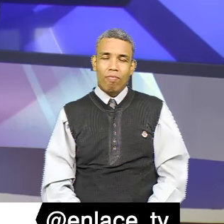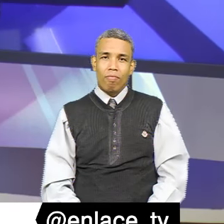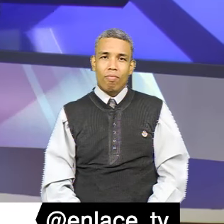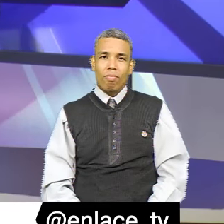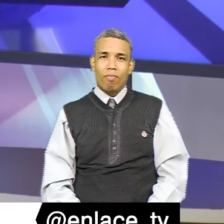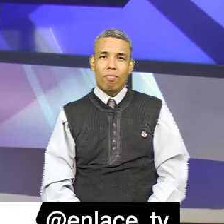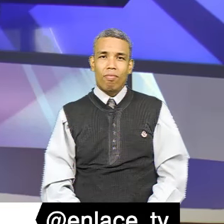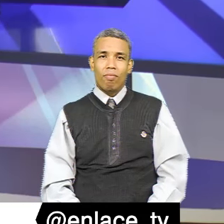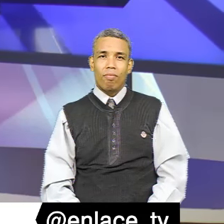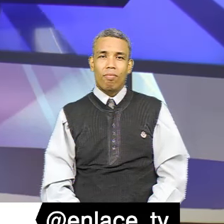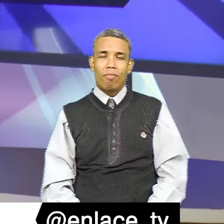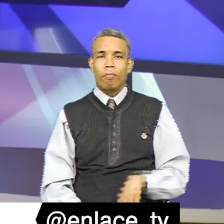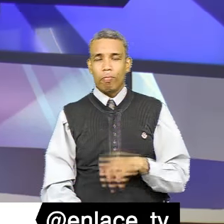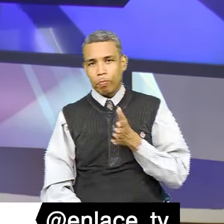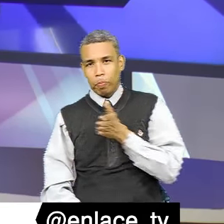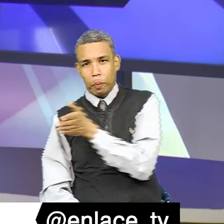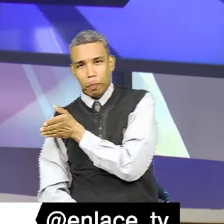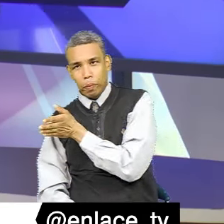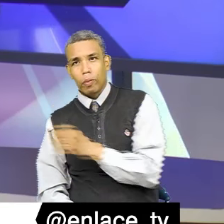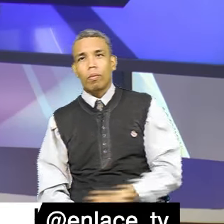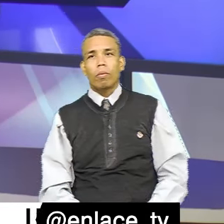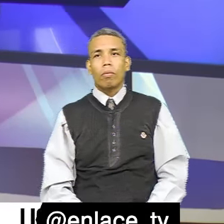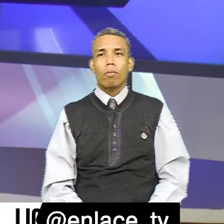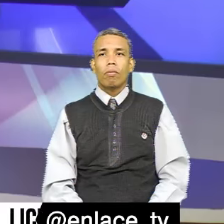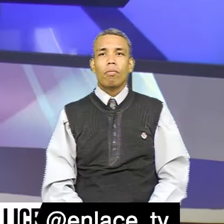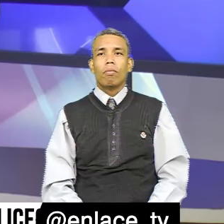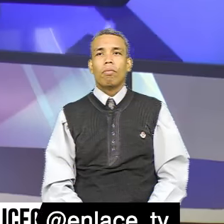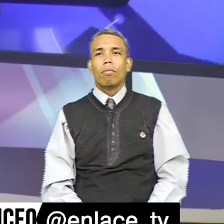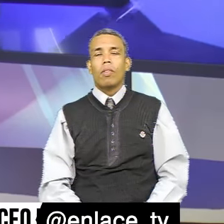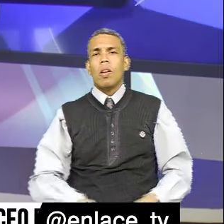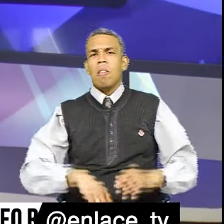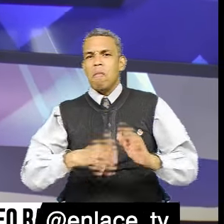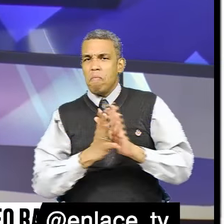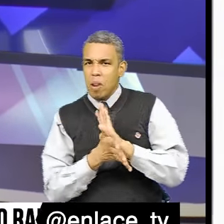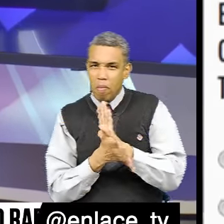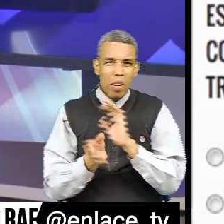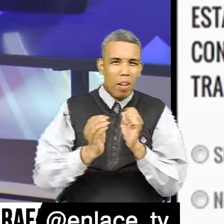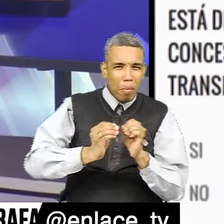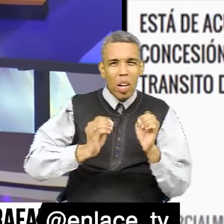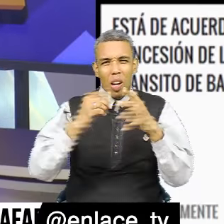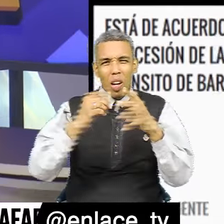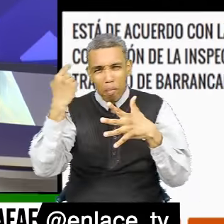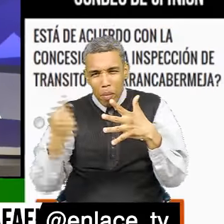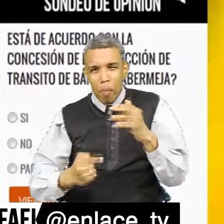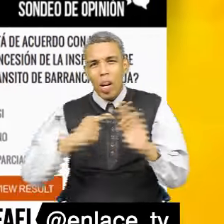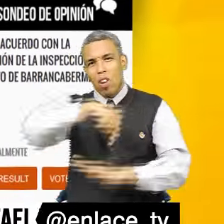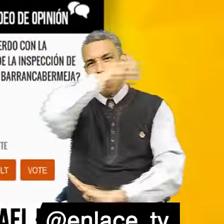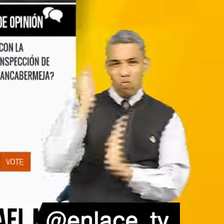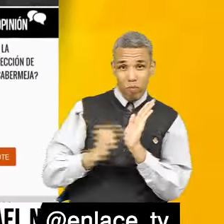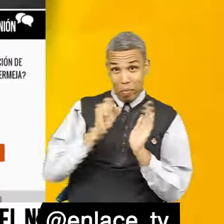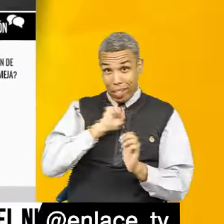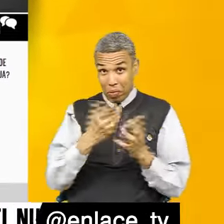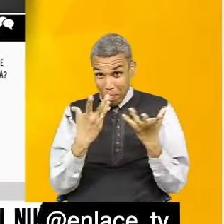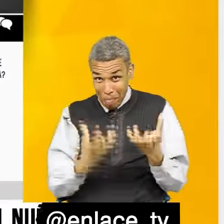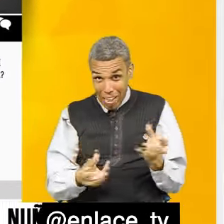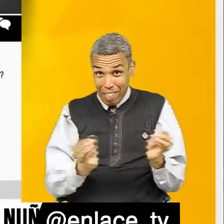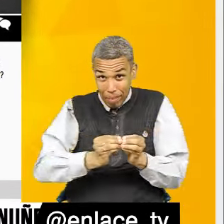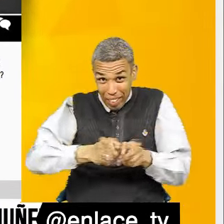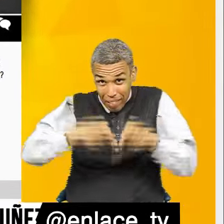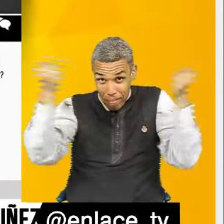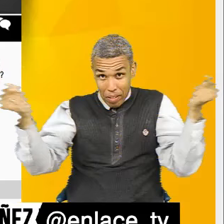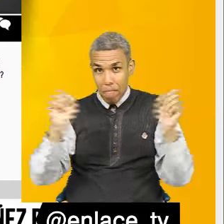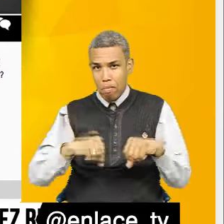en abandono. En otras noticias, seguimos llevando a nuestra comunidad el acontecer de Barranca Bermeja y de nuestra región del Magdalena Medio. Estas y otras informaciones